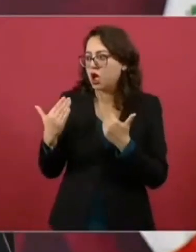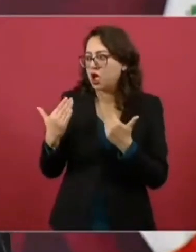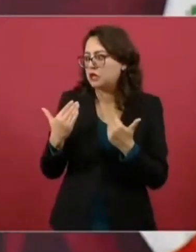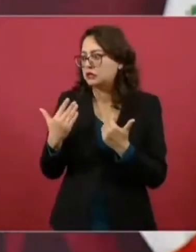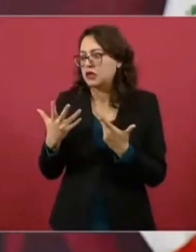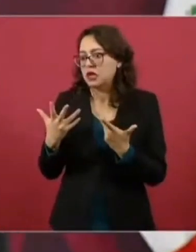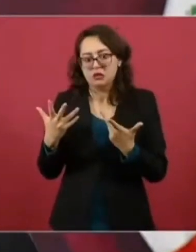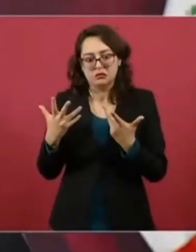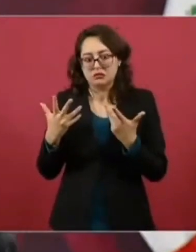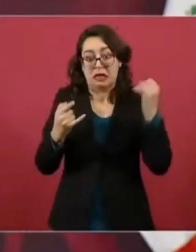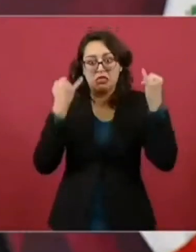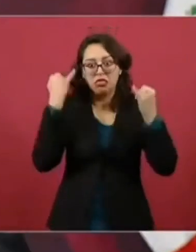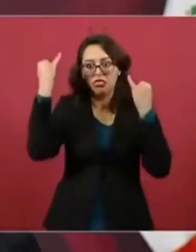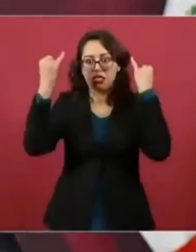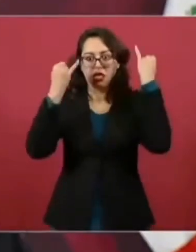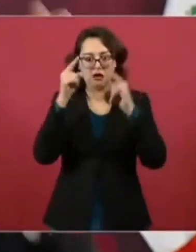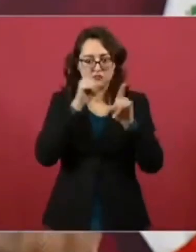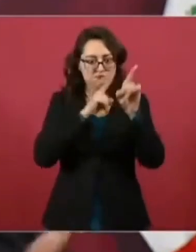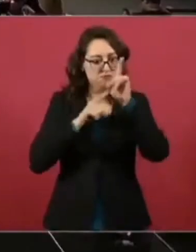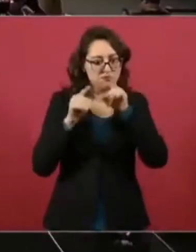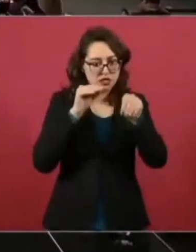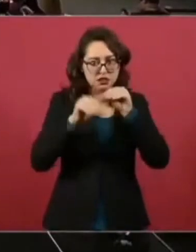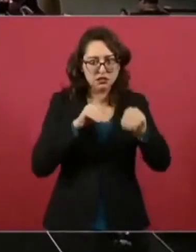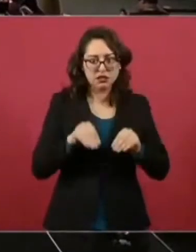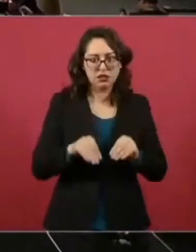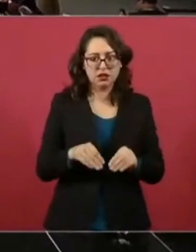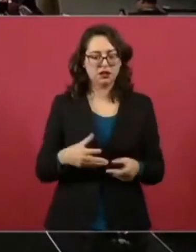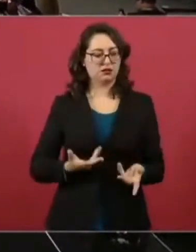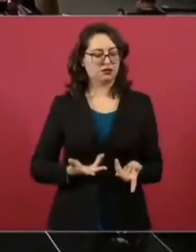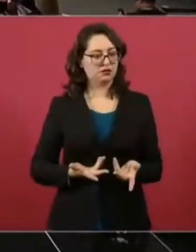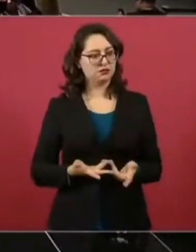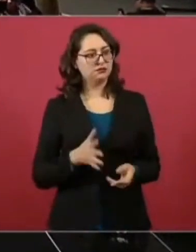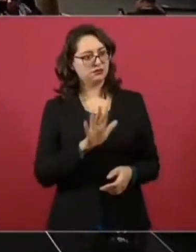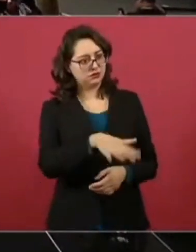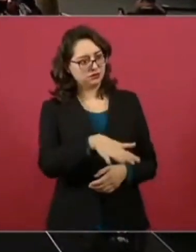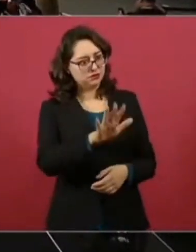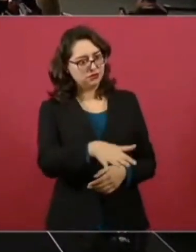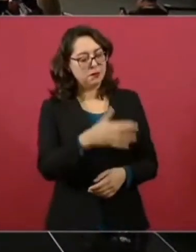en vez de que él entienda la nueva realidad